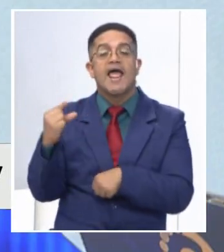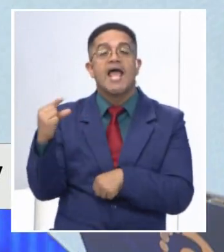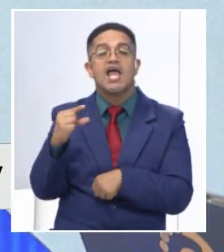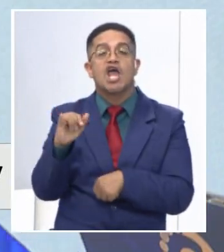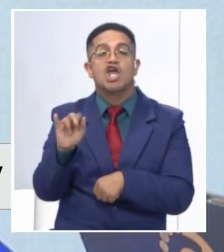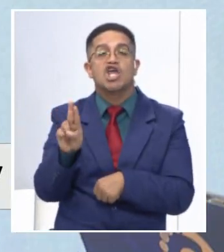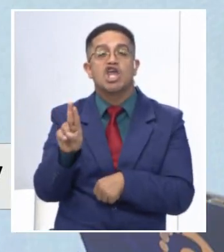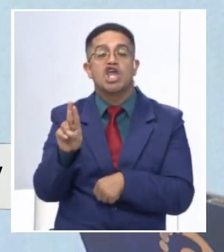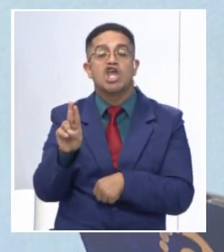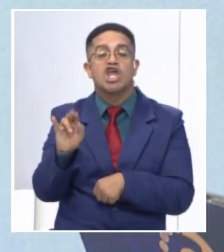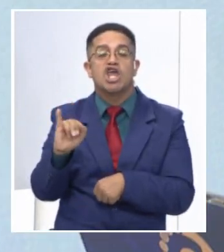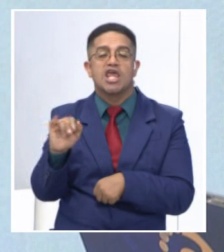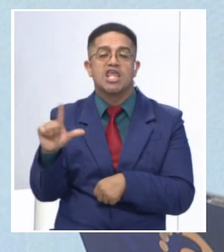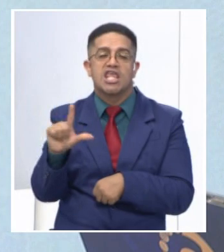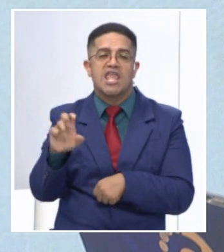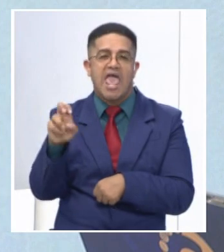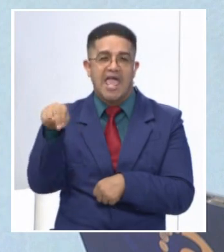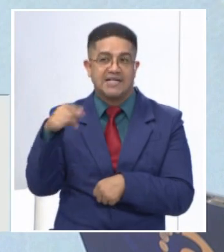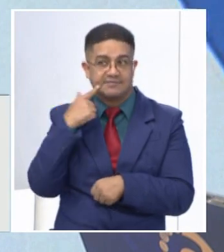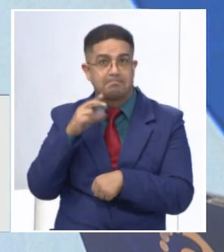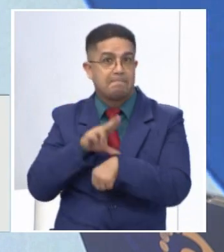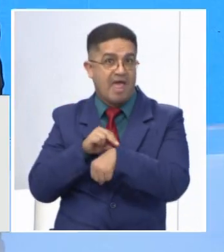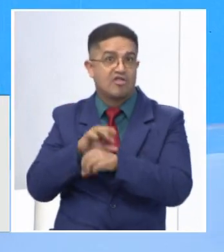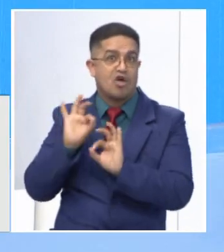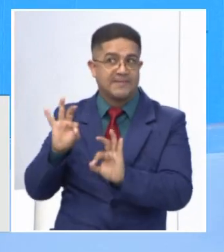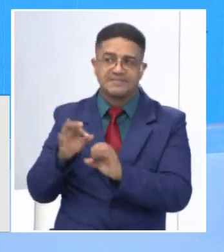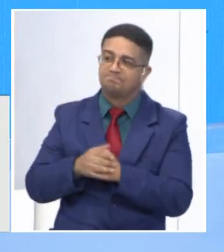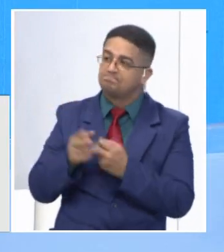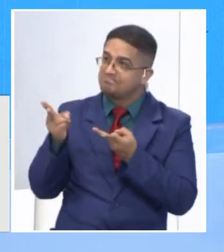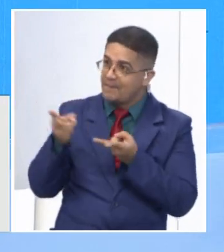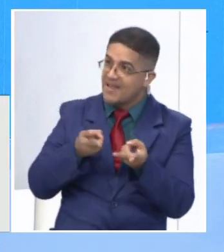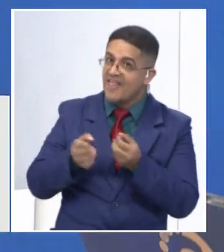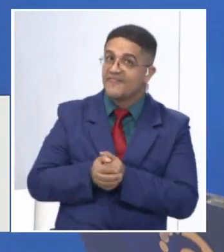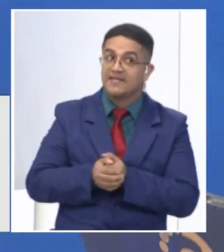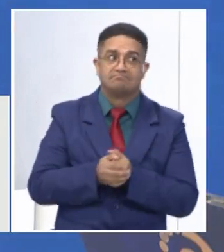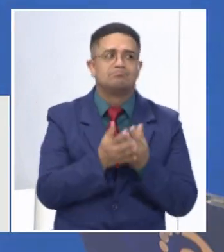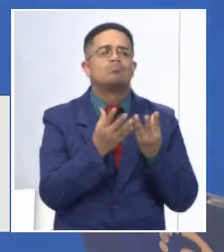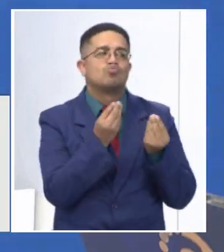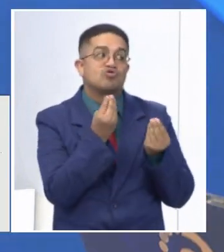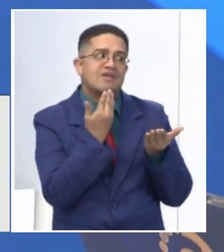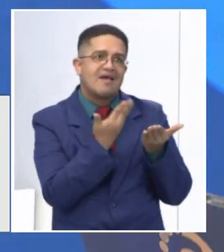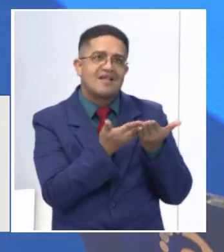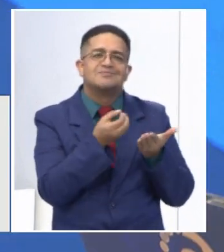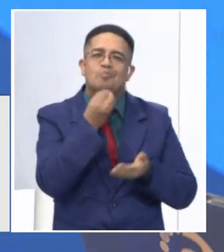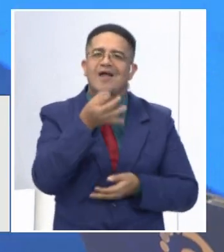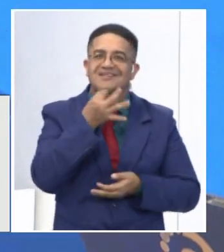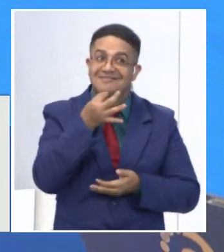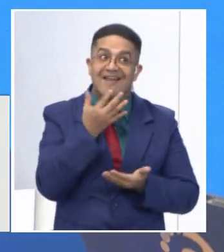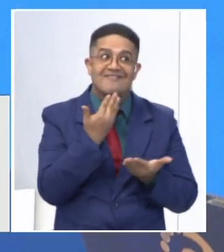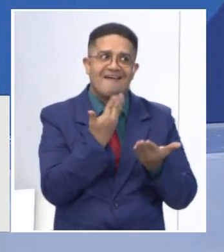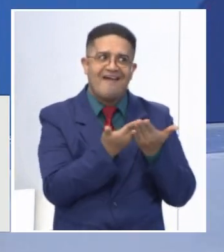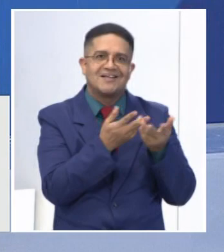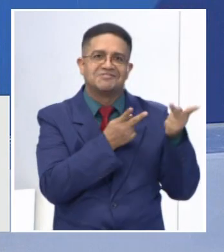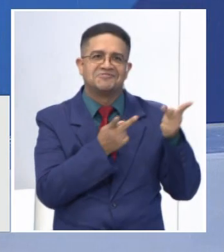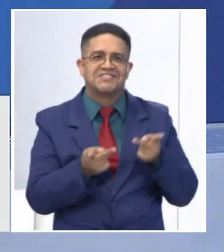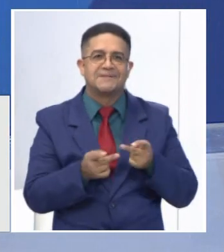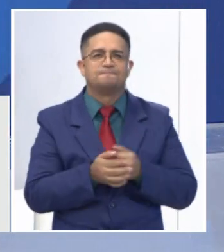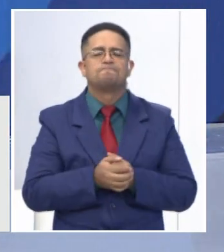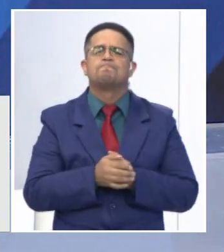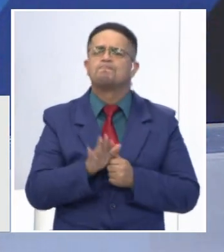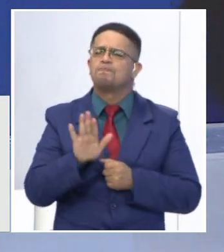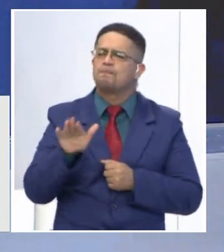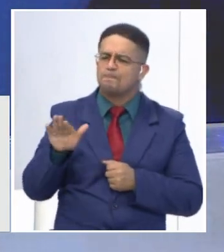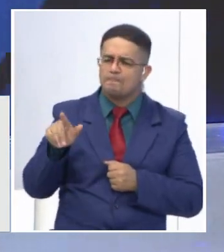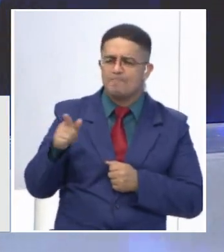Yaisira Guillén, quien es médico coloproctólogo. Bienvenida, doctora. Muchísimas gracias, muy buena tarde. Gracias por la invitación. Doctora,